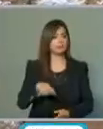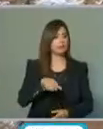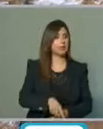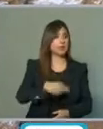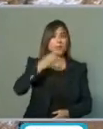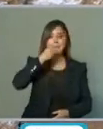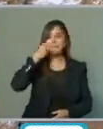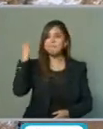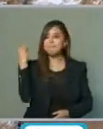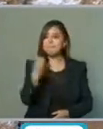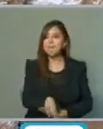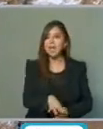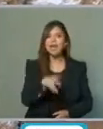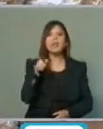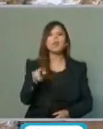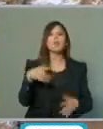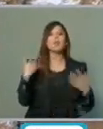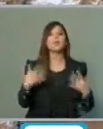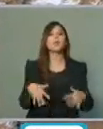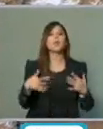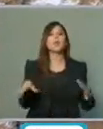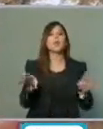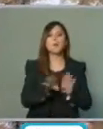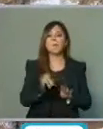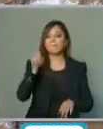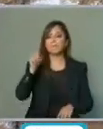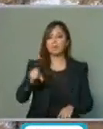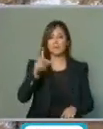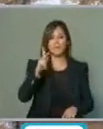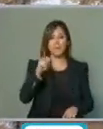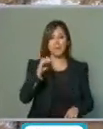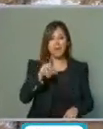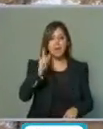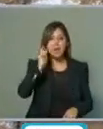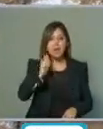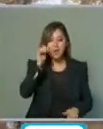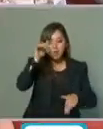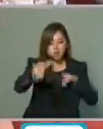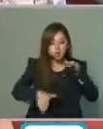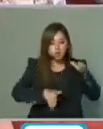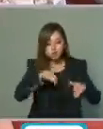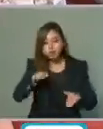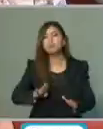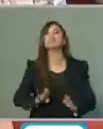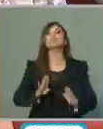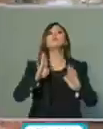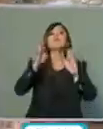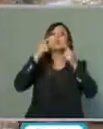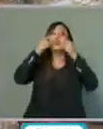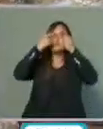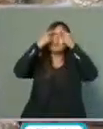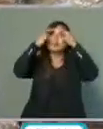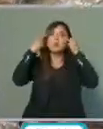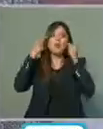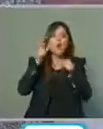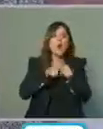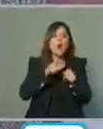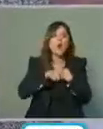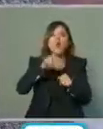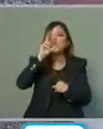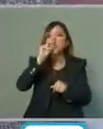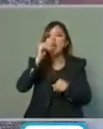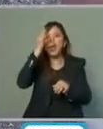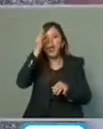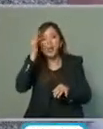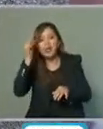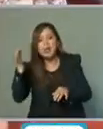la gran respuesta porque como dice Pamela, me la imaginé perfecto saliendo de la alberca, con las cejas perfectamente delineadas, no se nos va a caer,